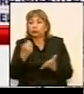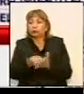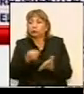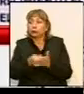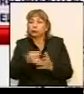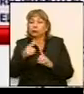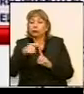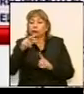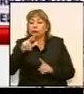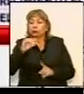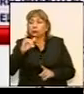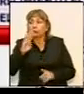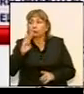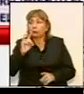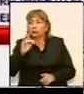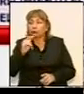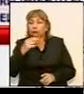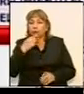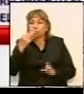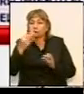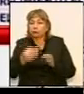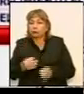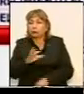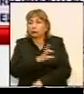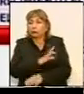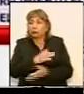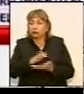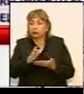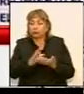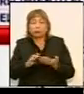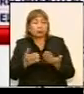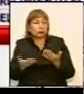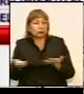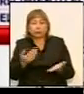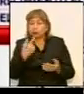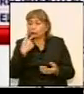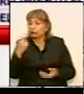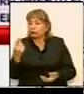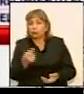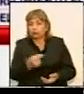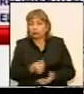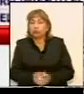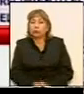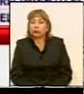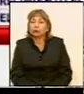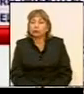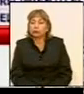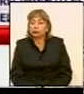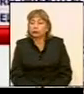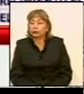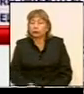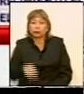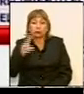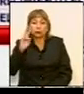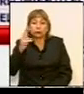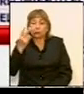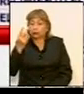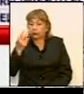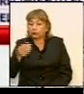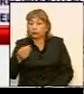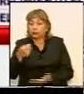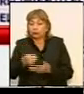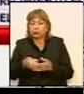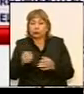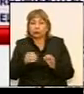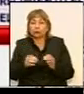tributaria, una carga fiscal, que está ahí nomás en el segundo puesto de las más